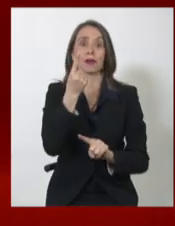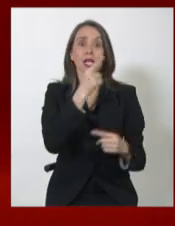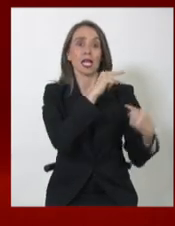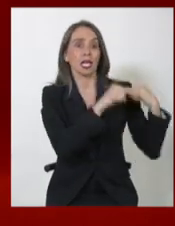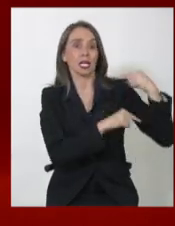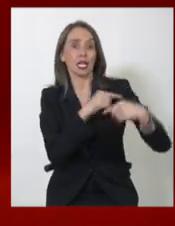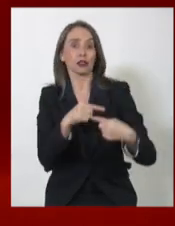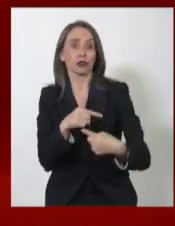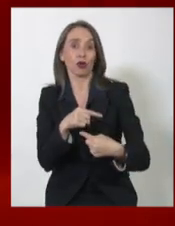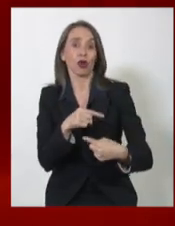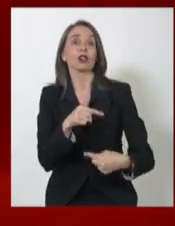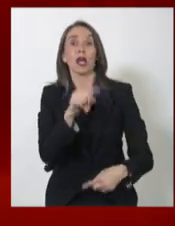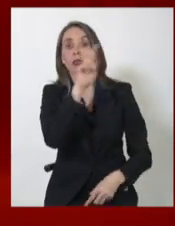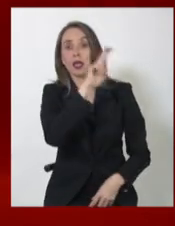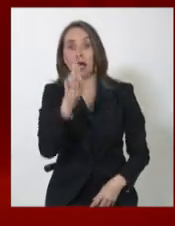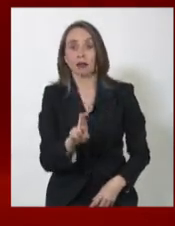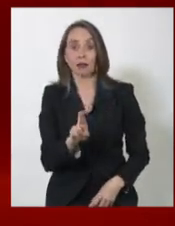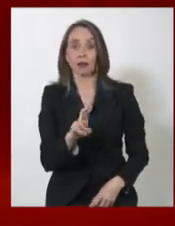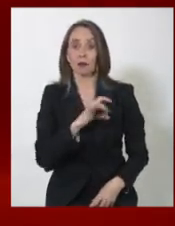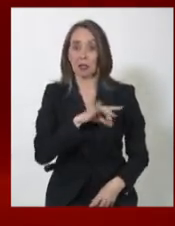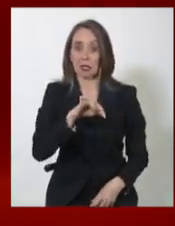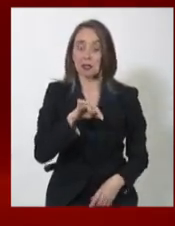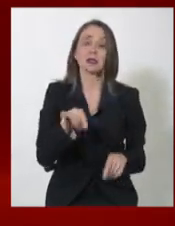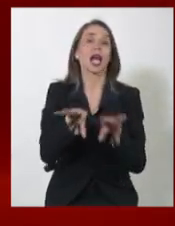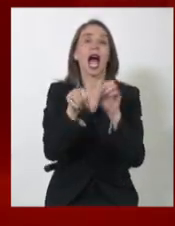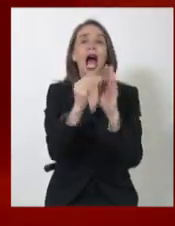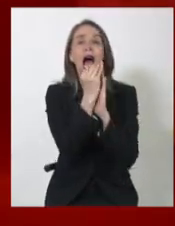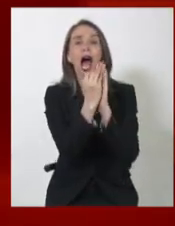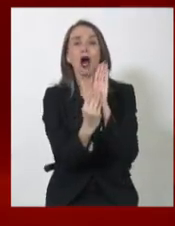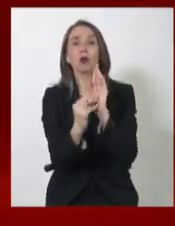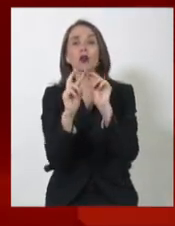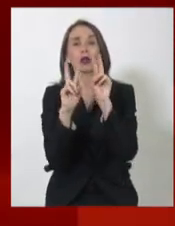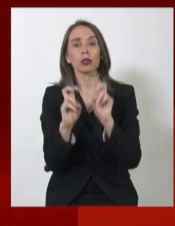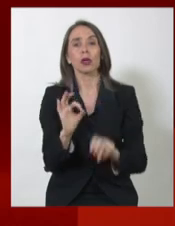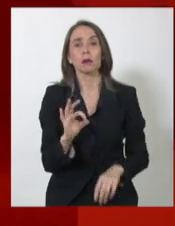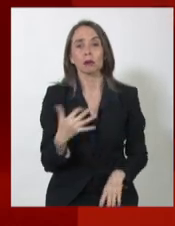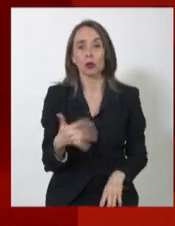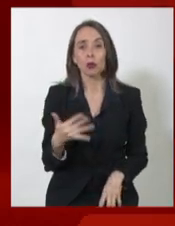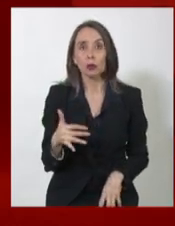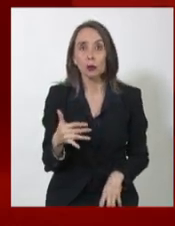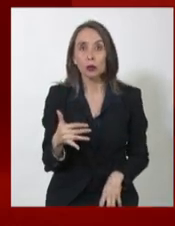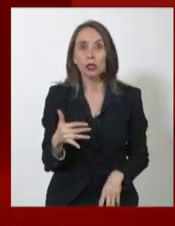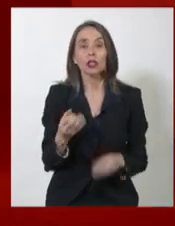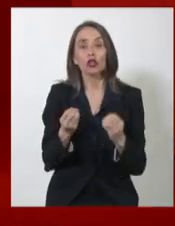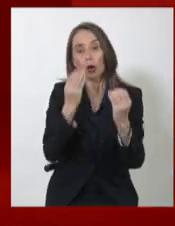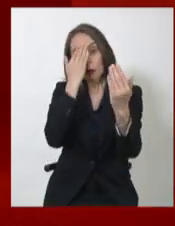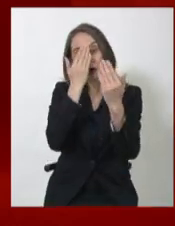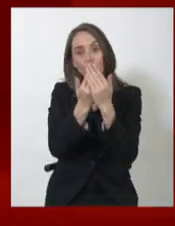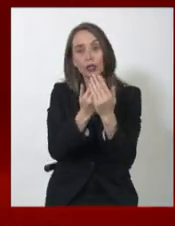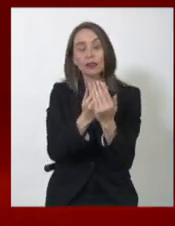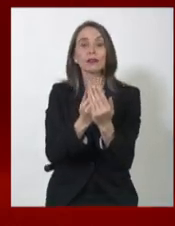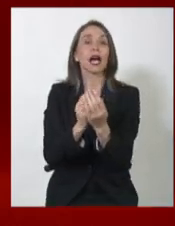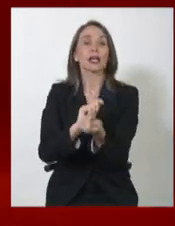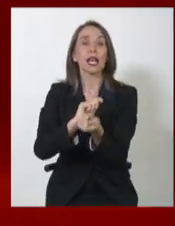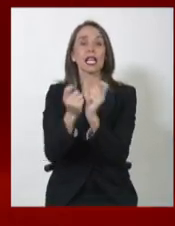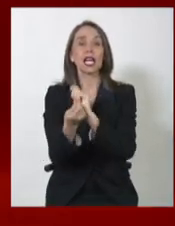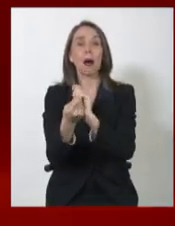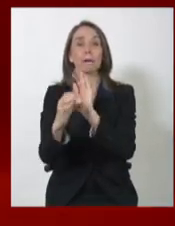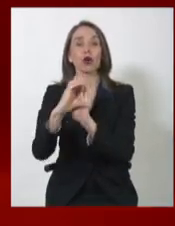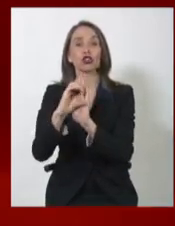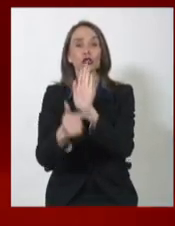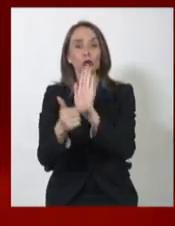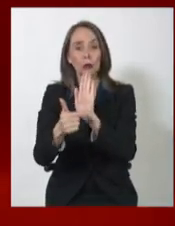historia republicana. El acuerdo se refiere a aspectos muy importantes para enfrentar este cambio constitucional que